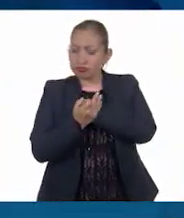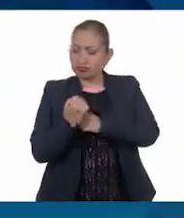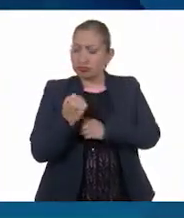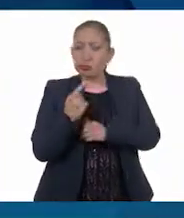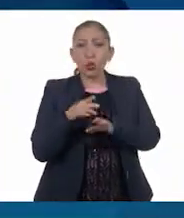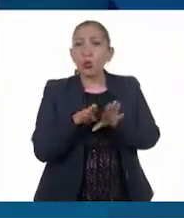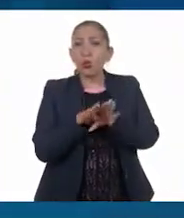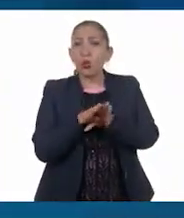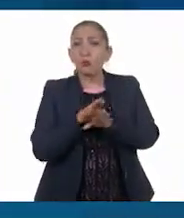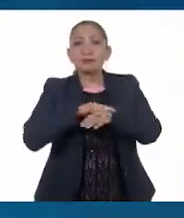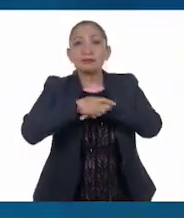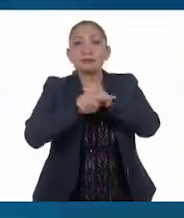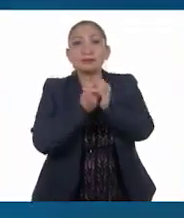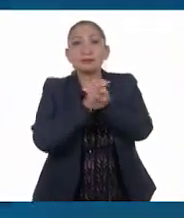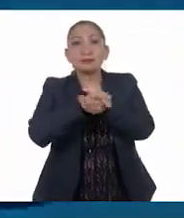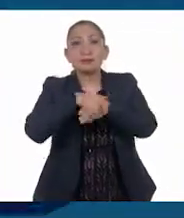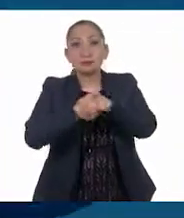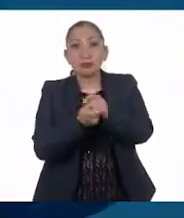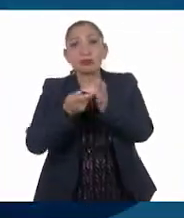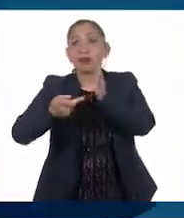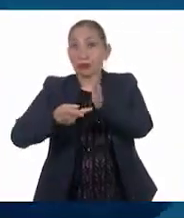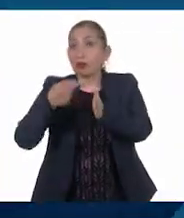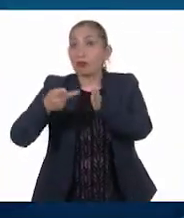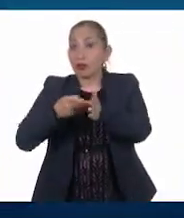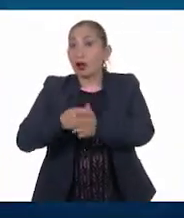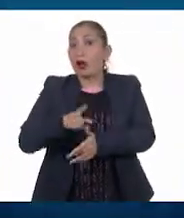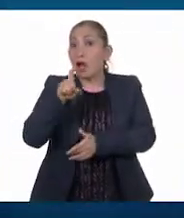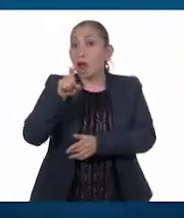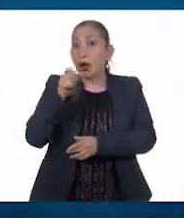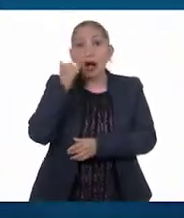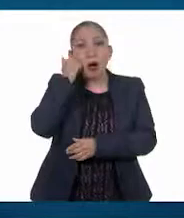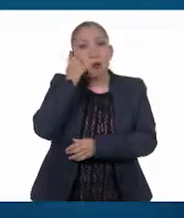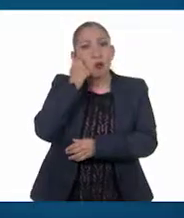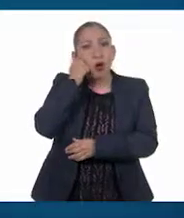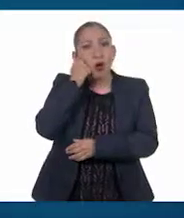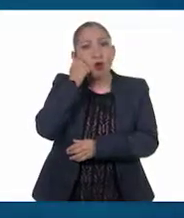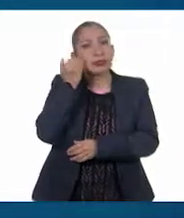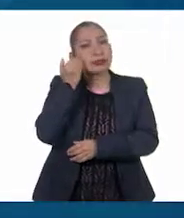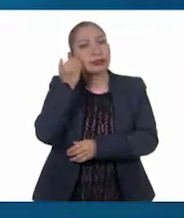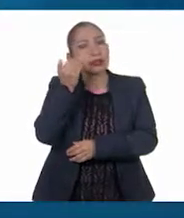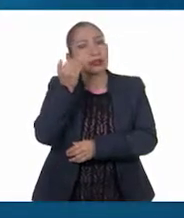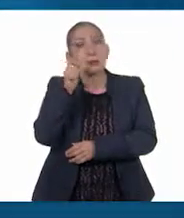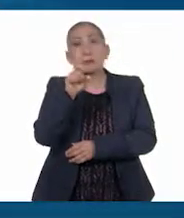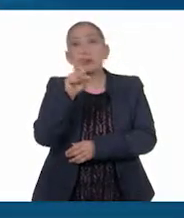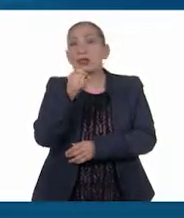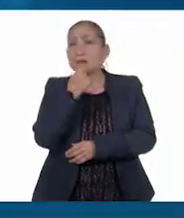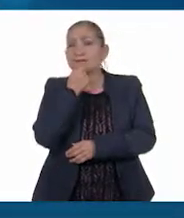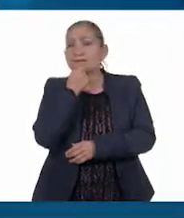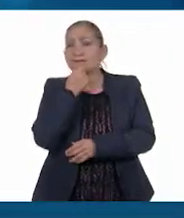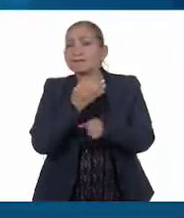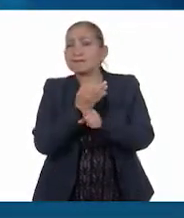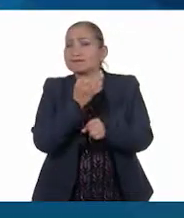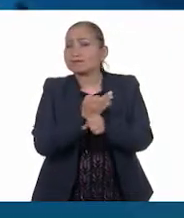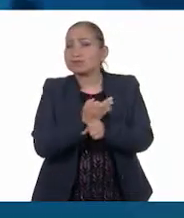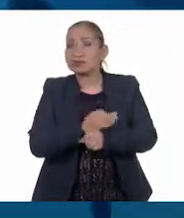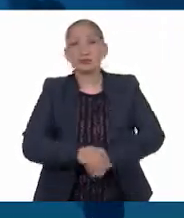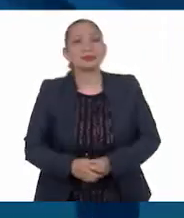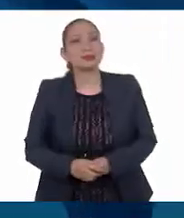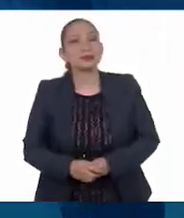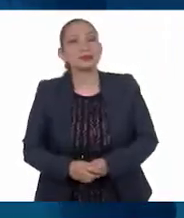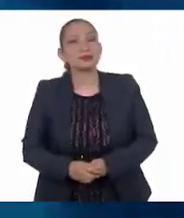es lavarnos las manos frecuentemente con agua y jabón durante 20